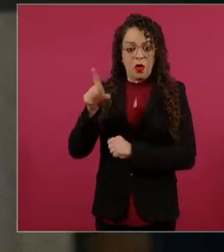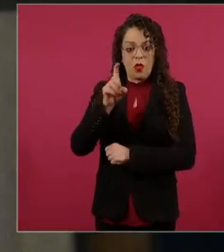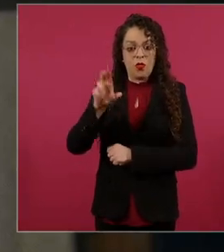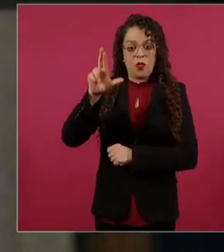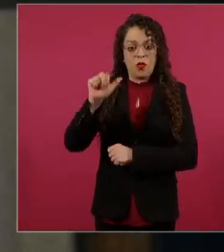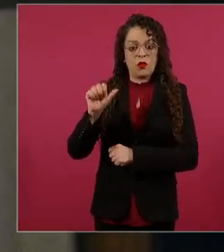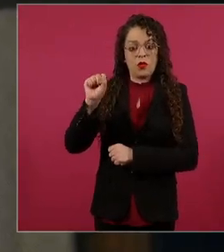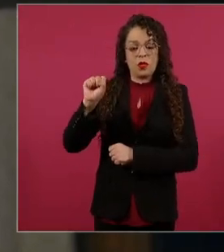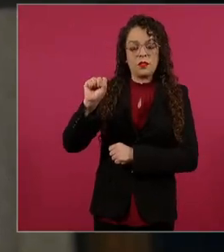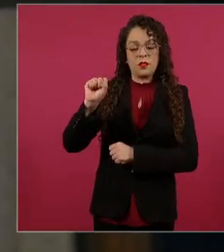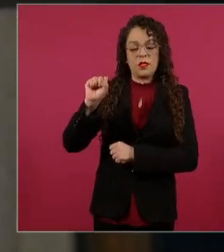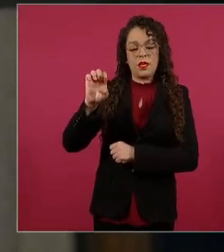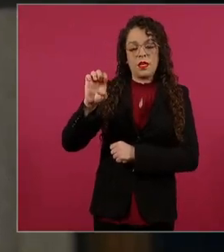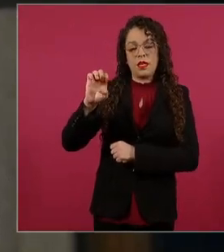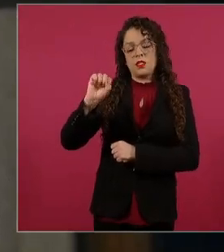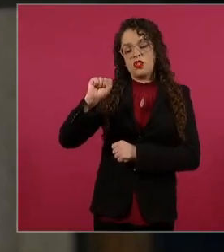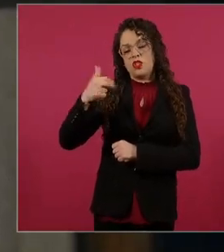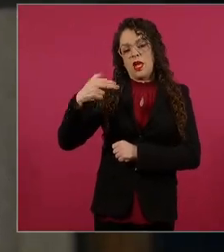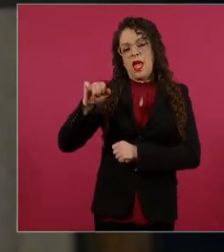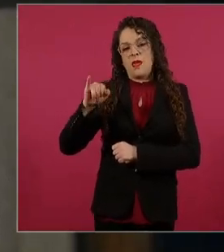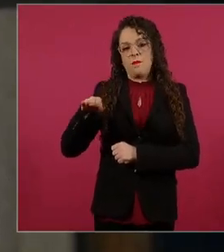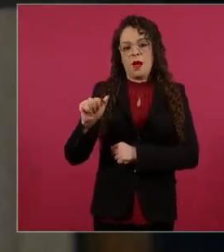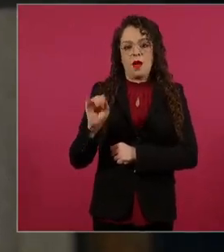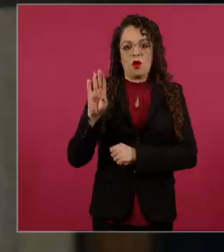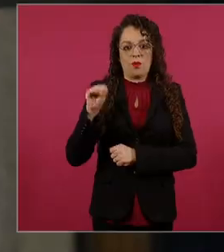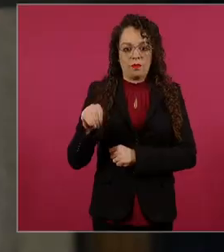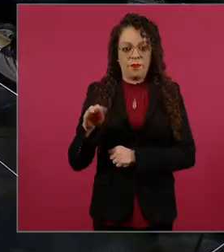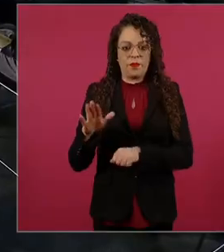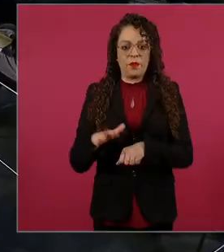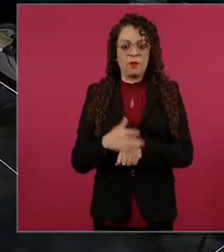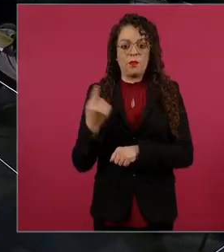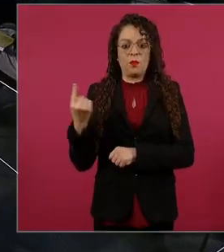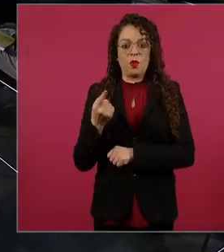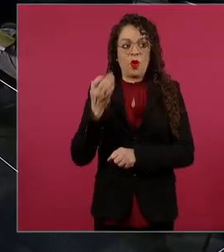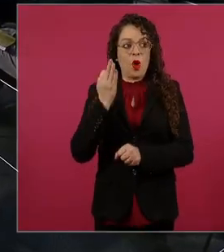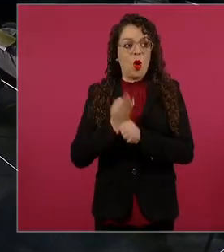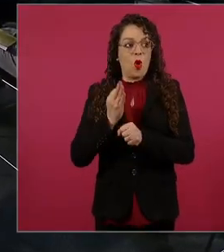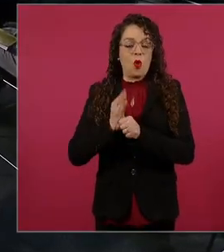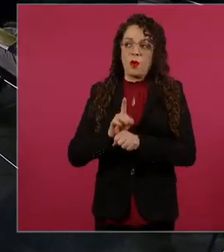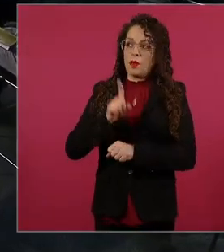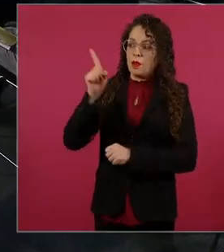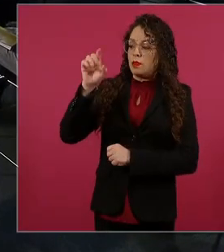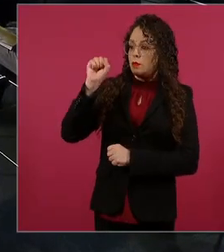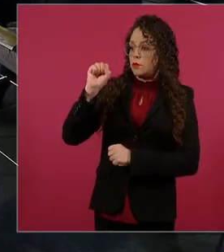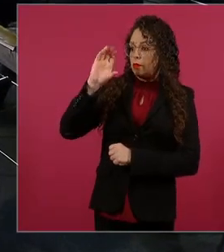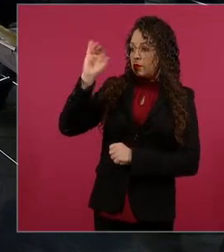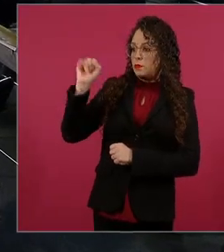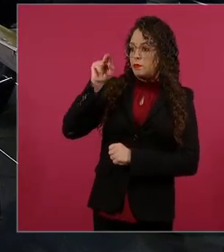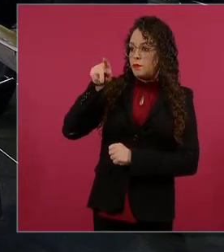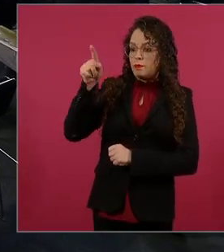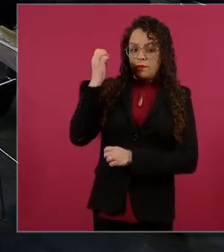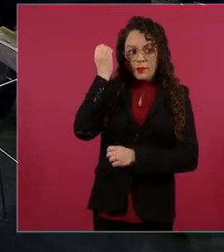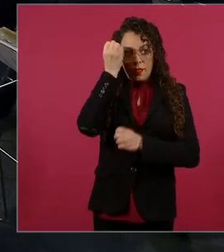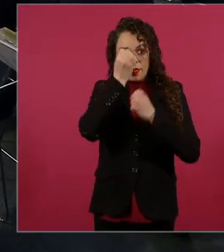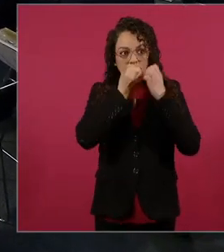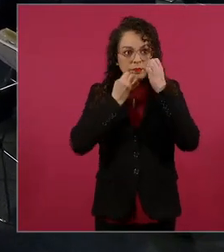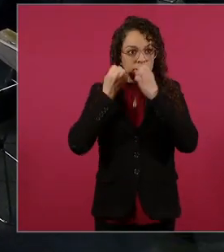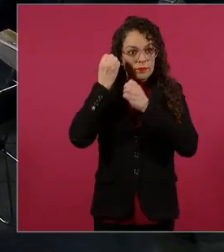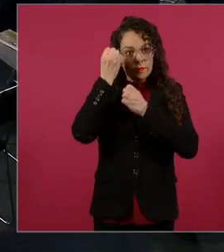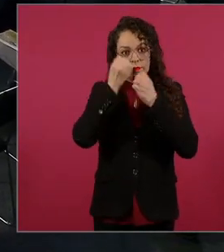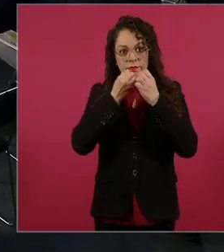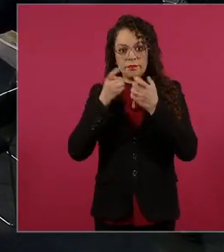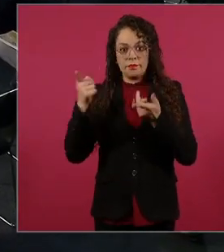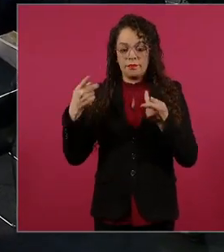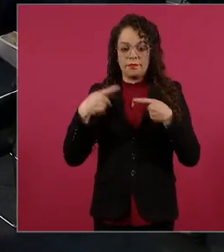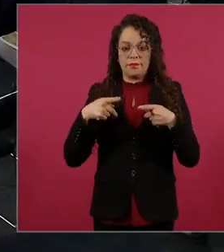es lo que van a hacer en la cuestión de esta ley que está impugnada? Bueno, está en la Suprema Corte que decía por ahí en la persona de créditos del